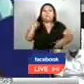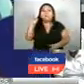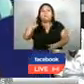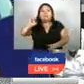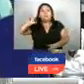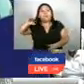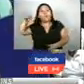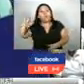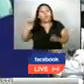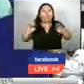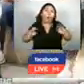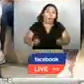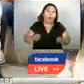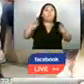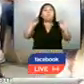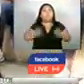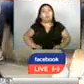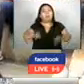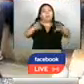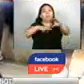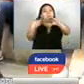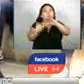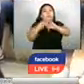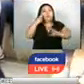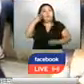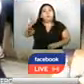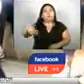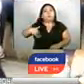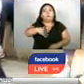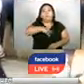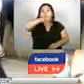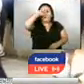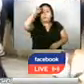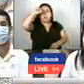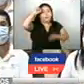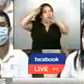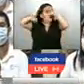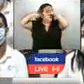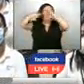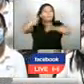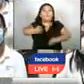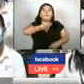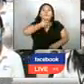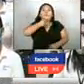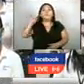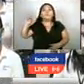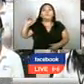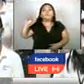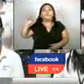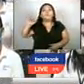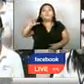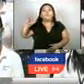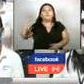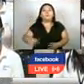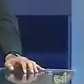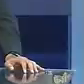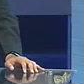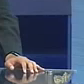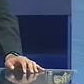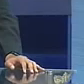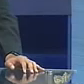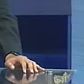o a través de las redes sociales del Ministerio de Trabajo. Con imágenes e informe de Marcela Rivera.